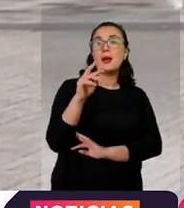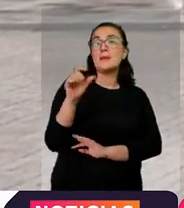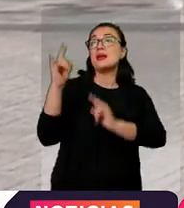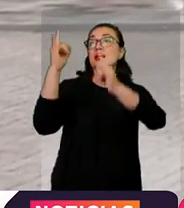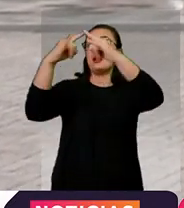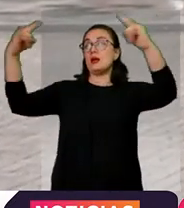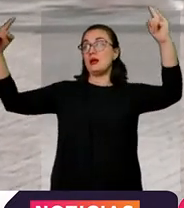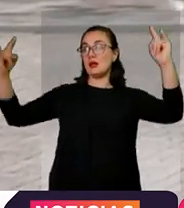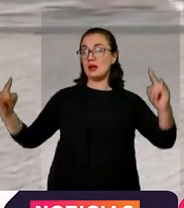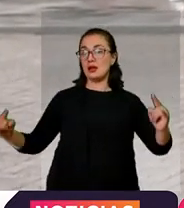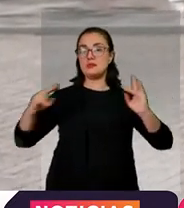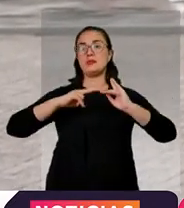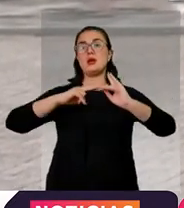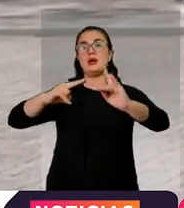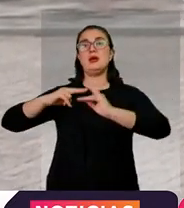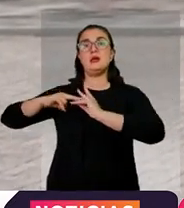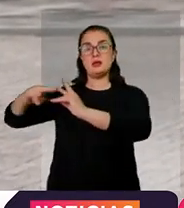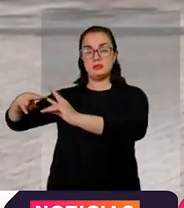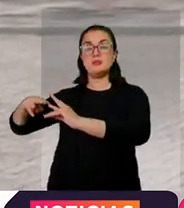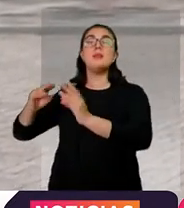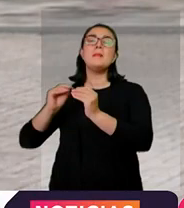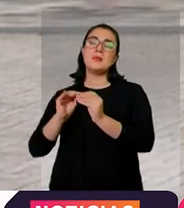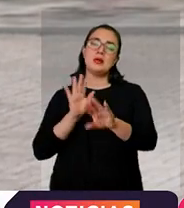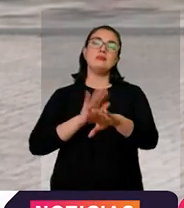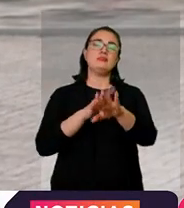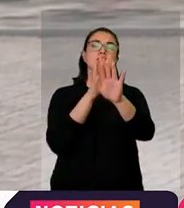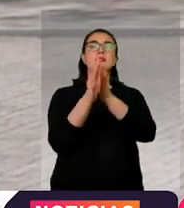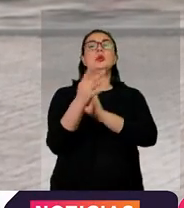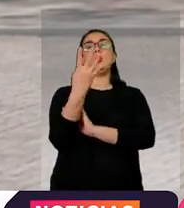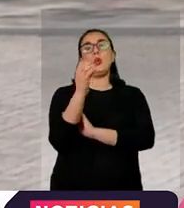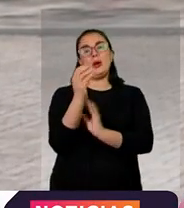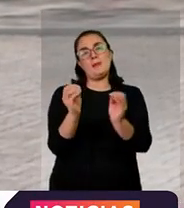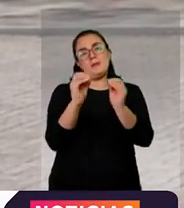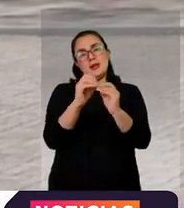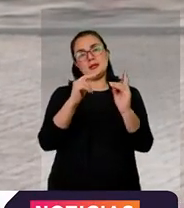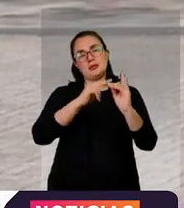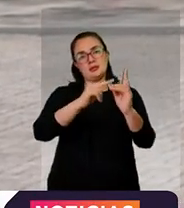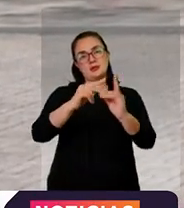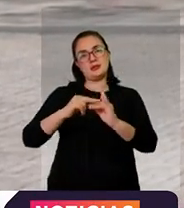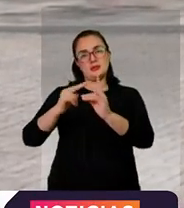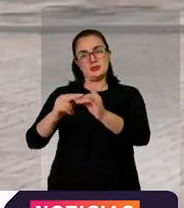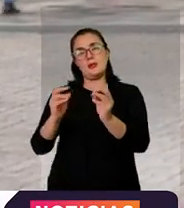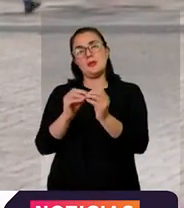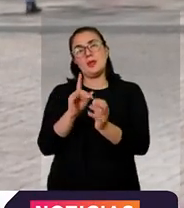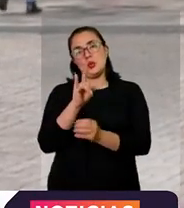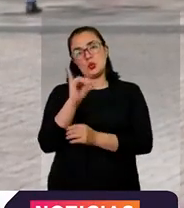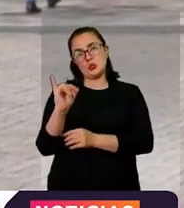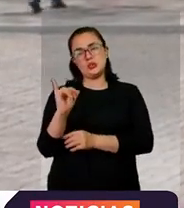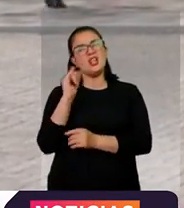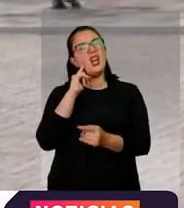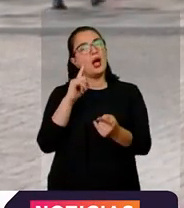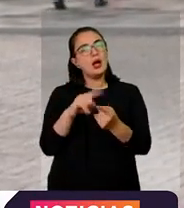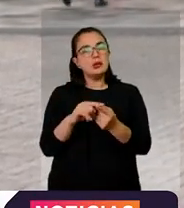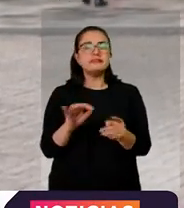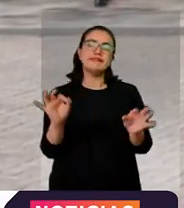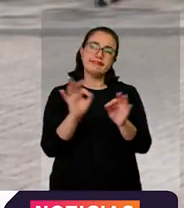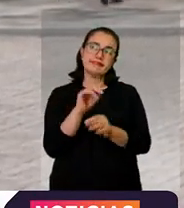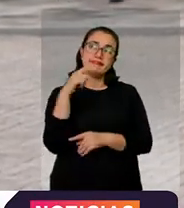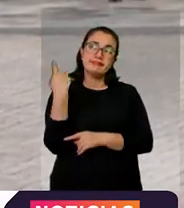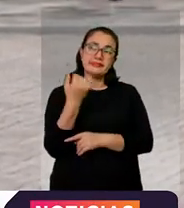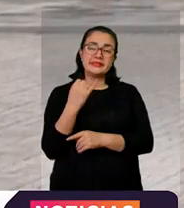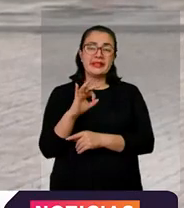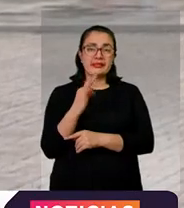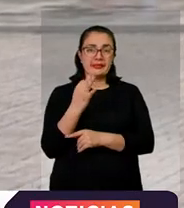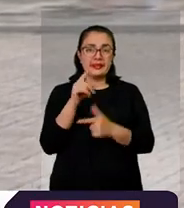país. También informó la ampliación de 40 camas UCI en este centro médico, esto con el fin y de cara pues al tercer pico de contagios que estamos